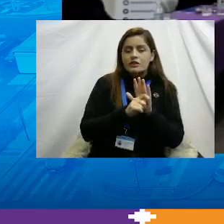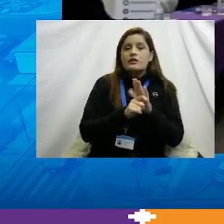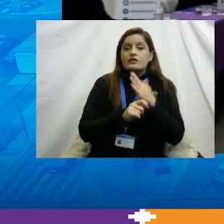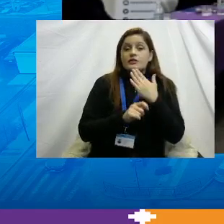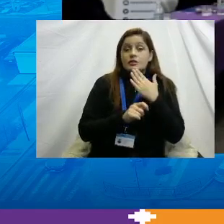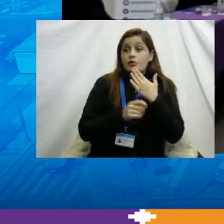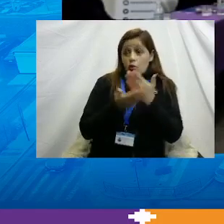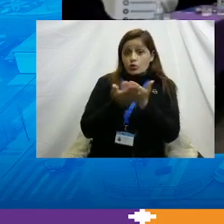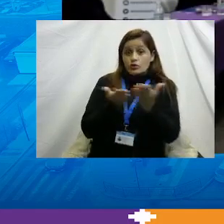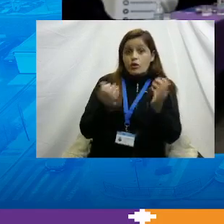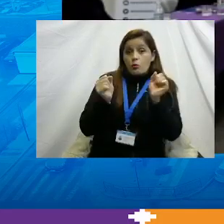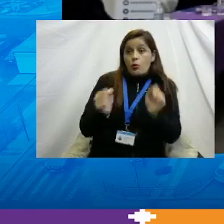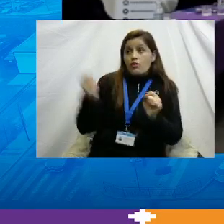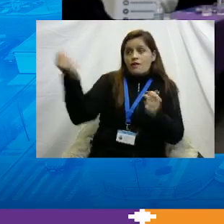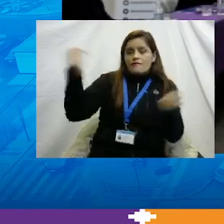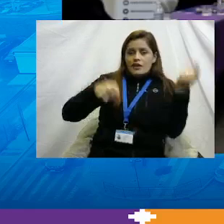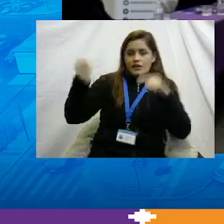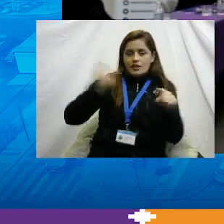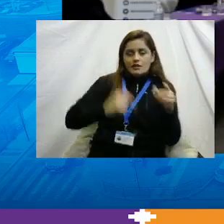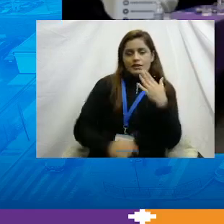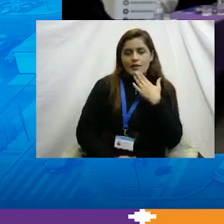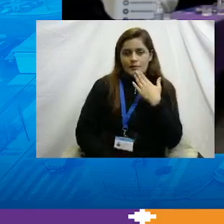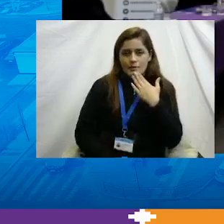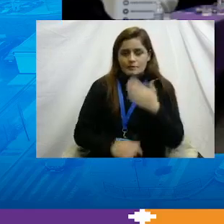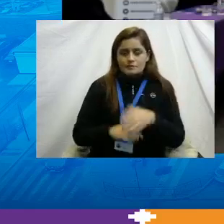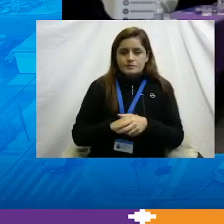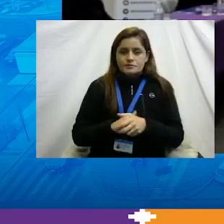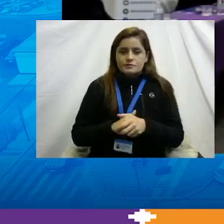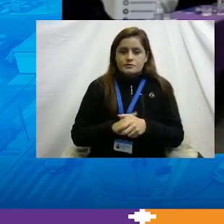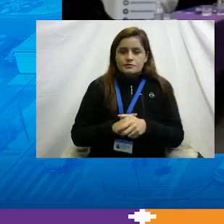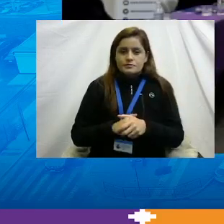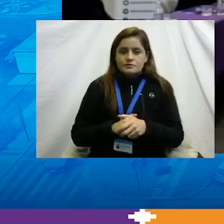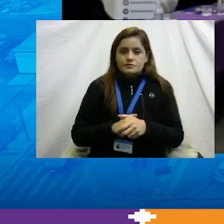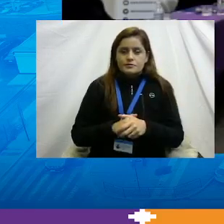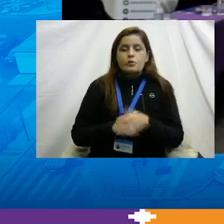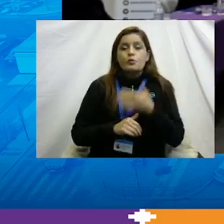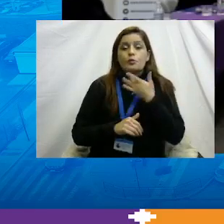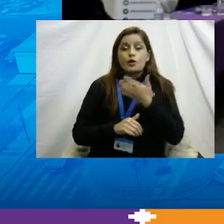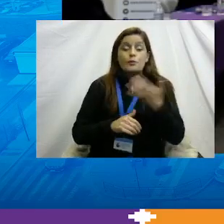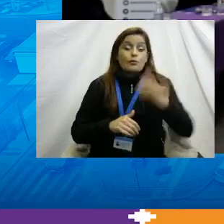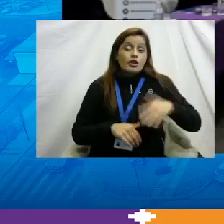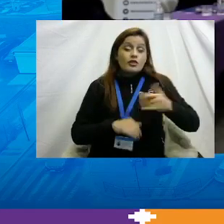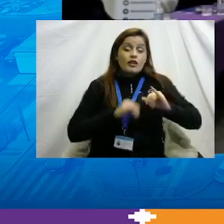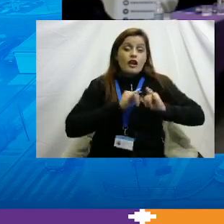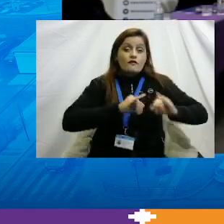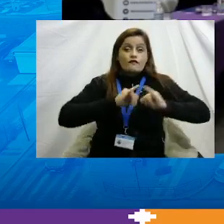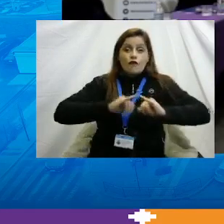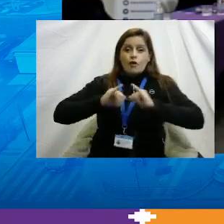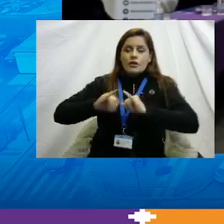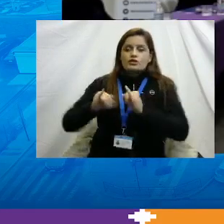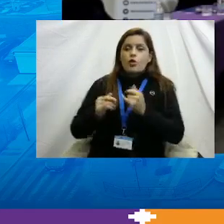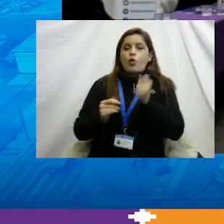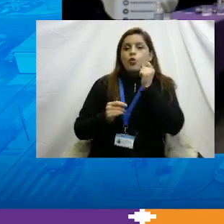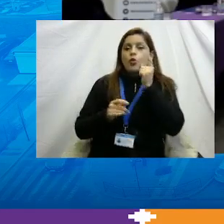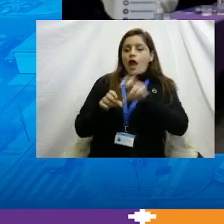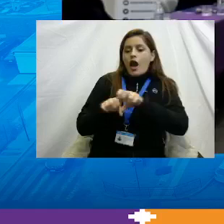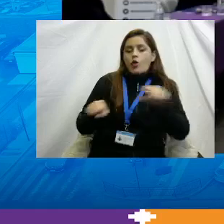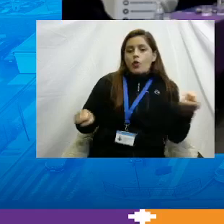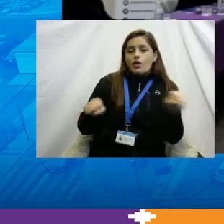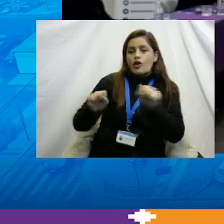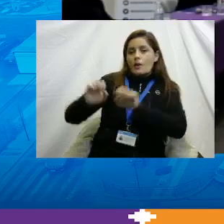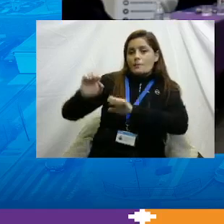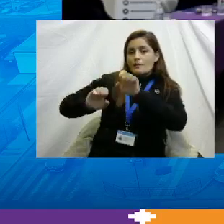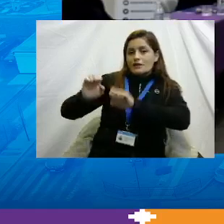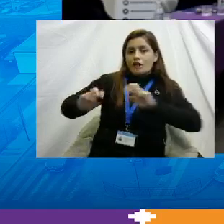lo posible puedan estar ustedes también, justamente para informarle a qué acuerdo llegamos con la